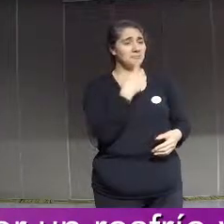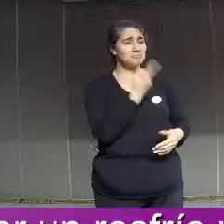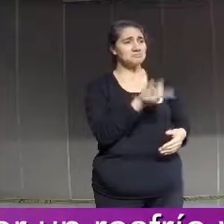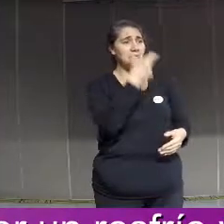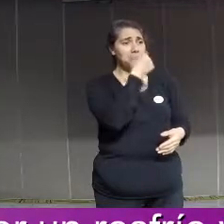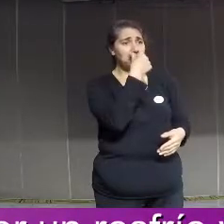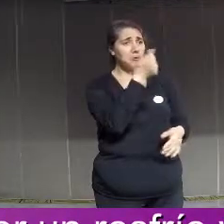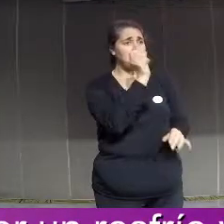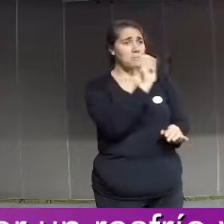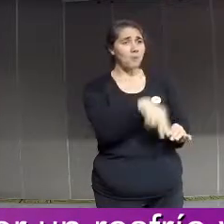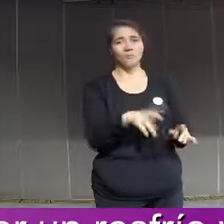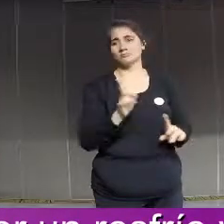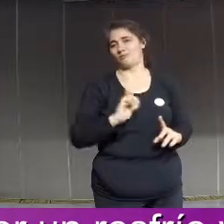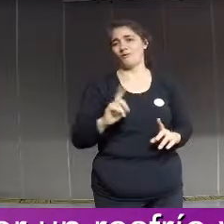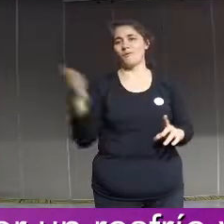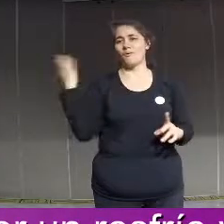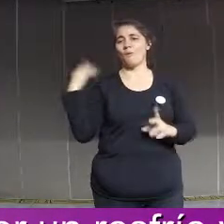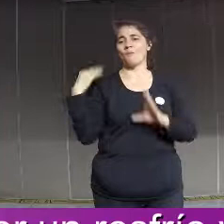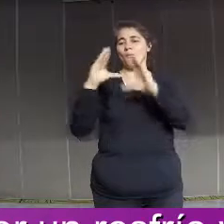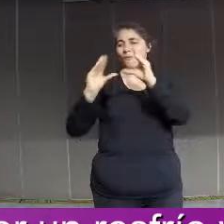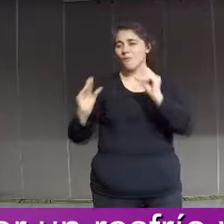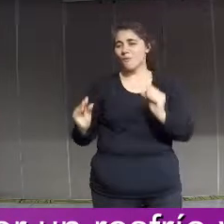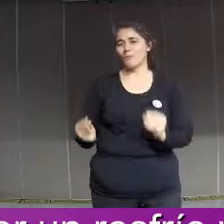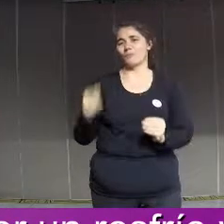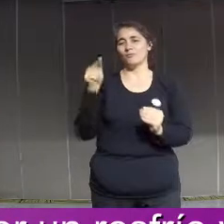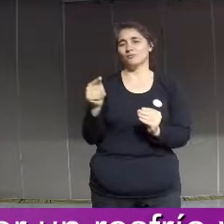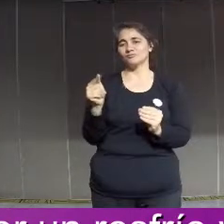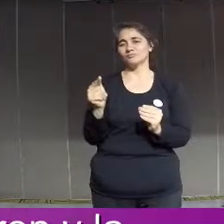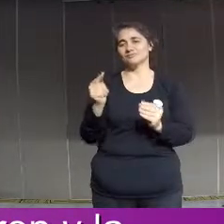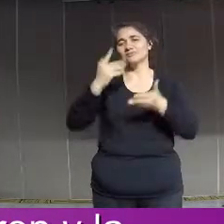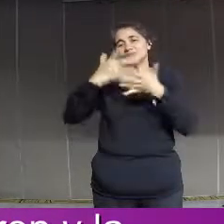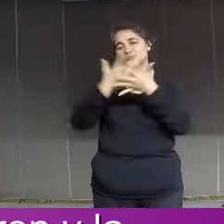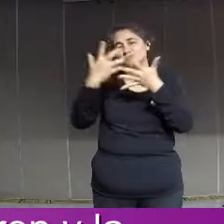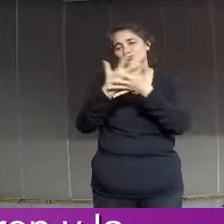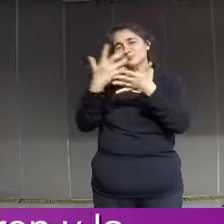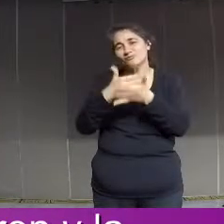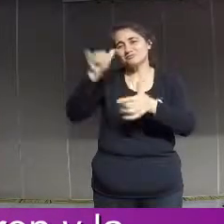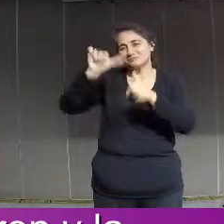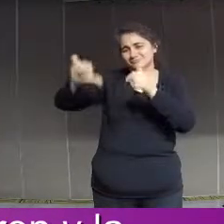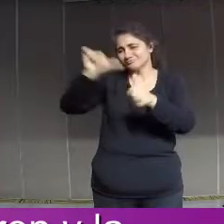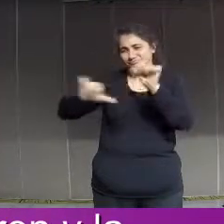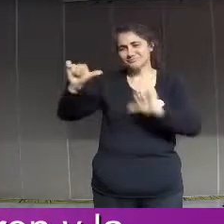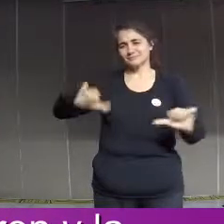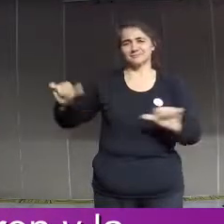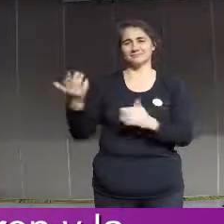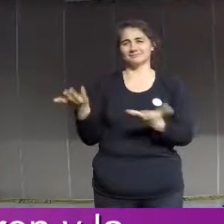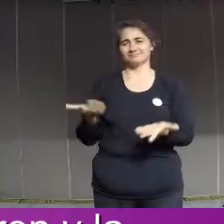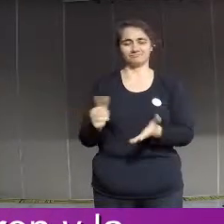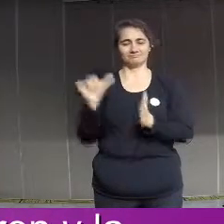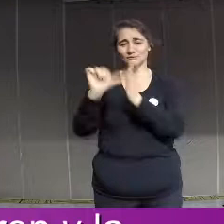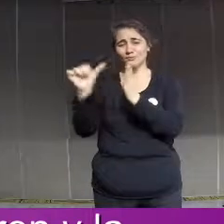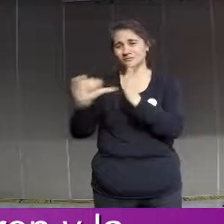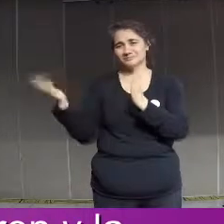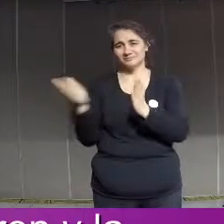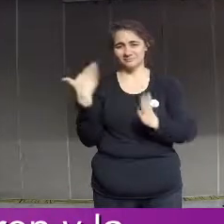no, era un pulmón que ya venía recibiendo muchas lesiones por aspiración. La evaluación